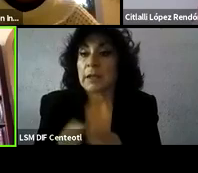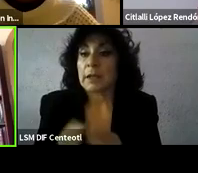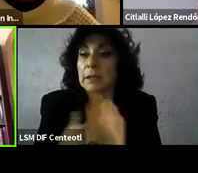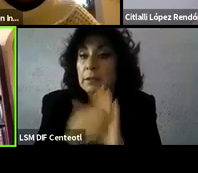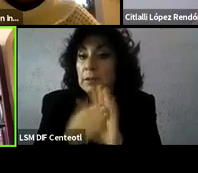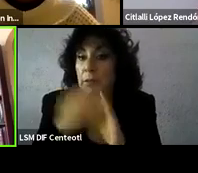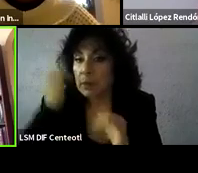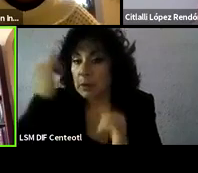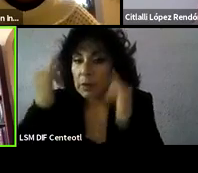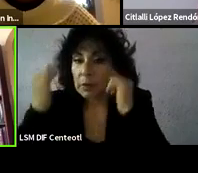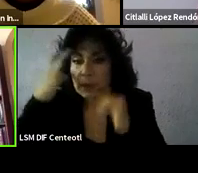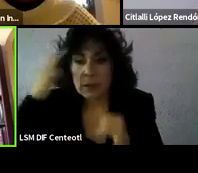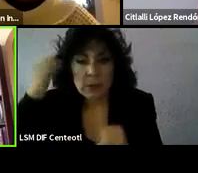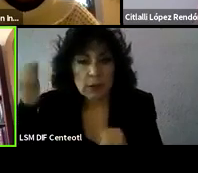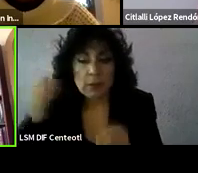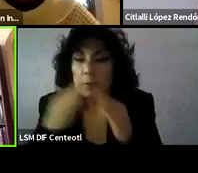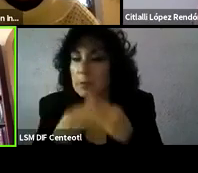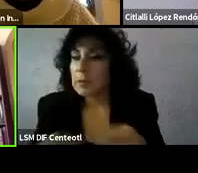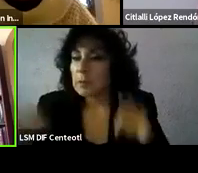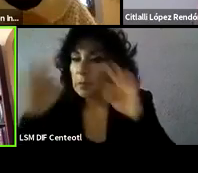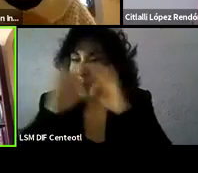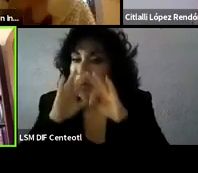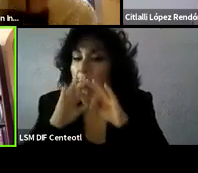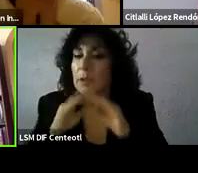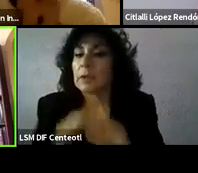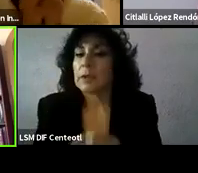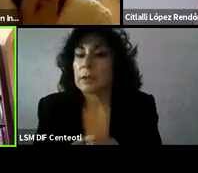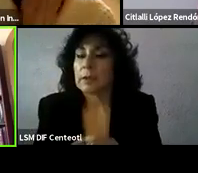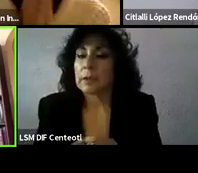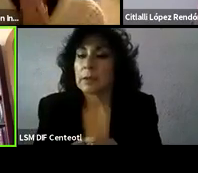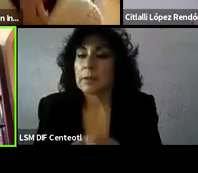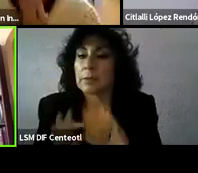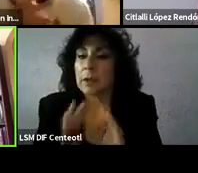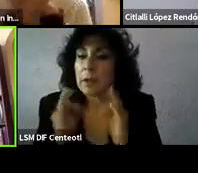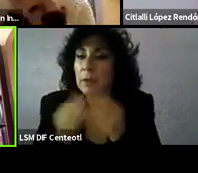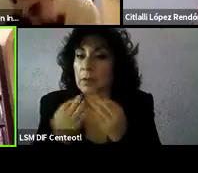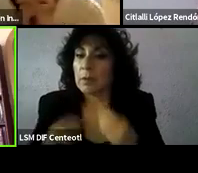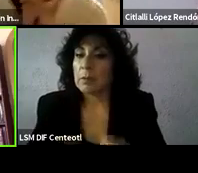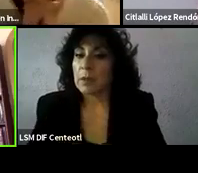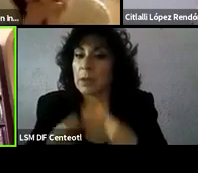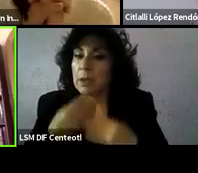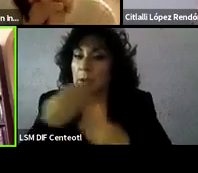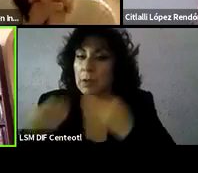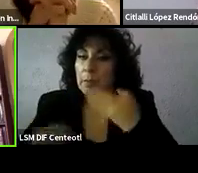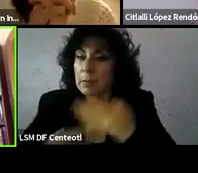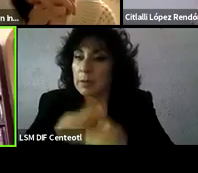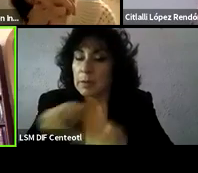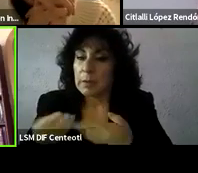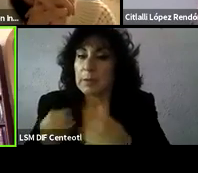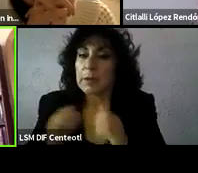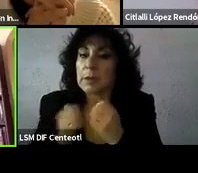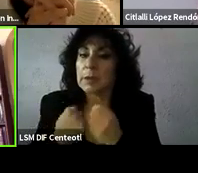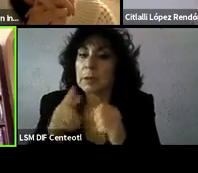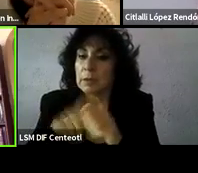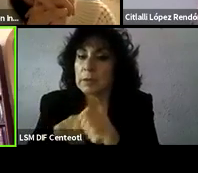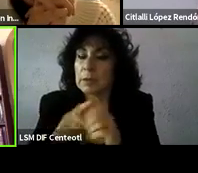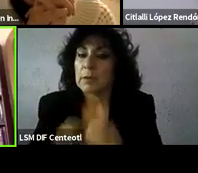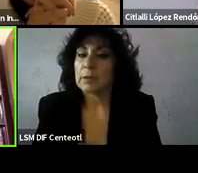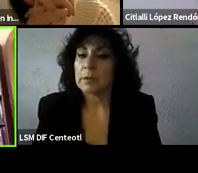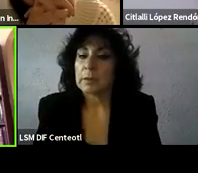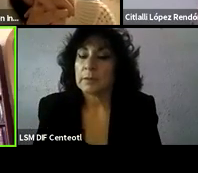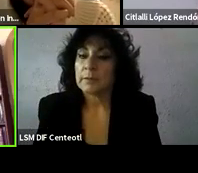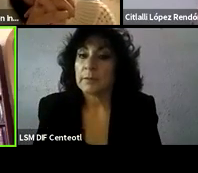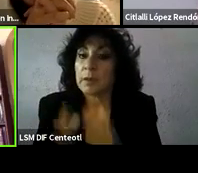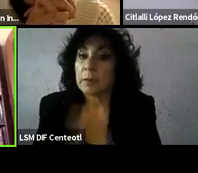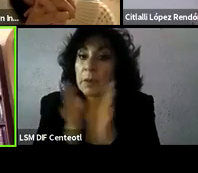programas, por ejemplo, que nosotros hemos empezado a copiar, bueno, el de resolución de conflictos, en la participación de los niños y